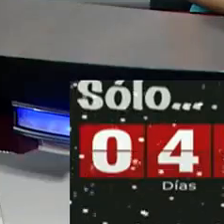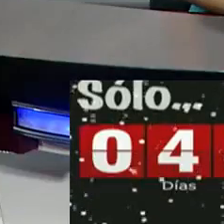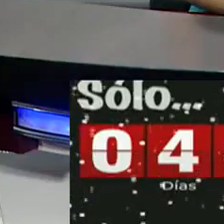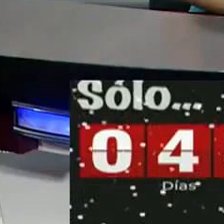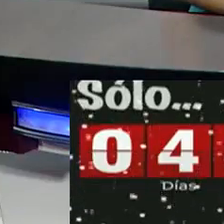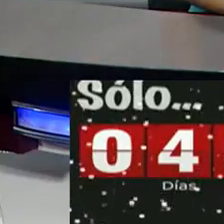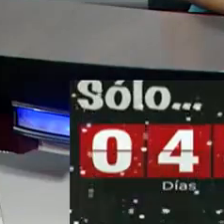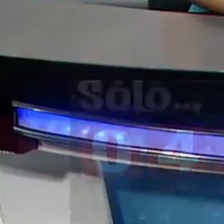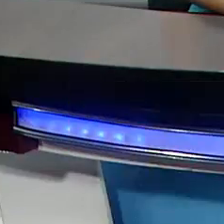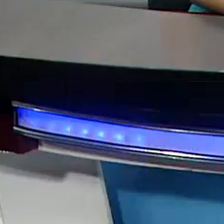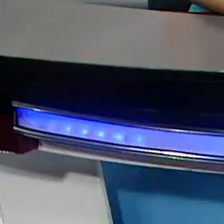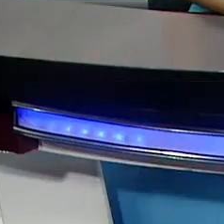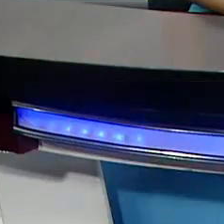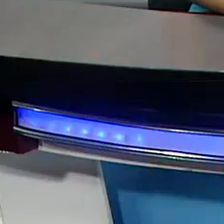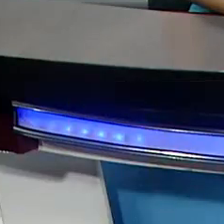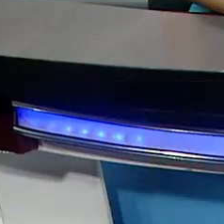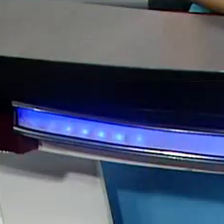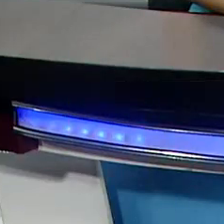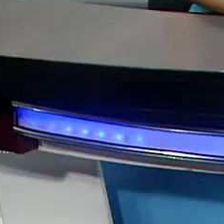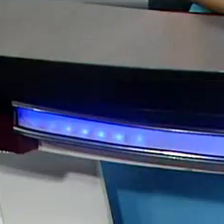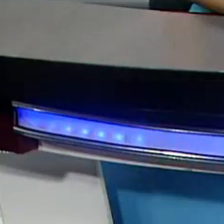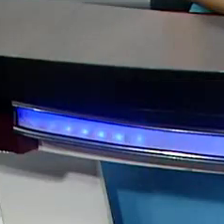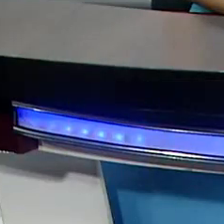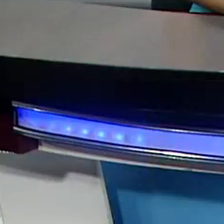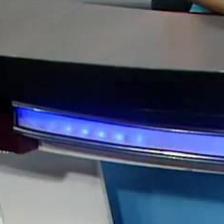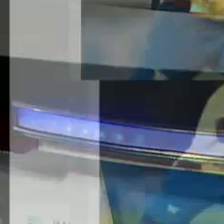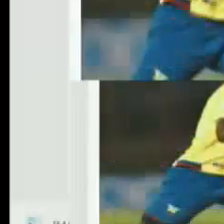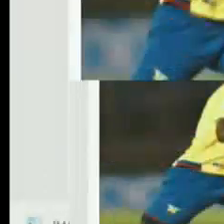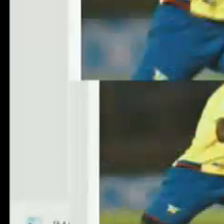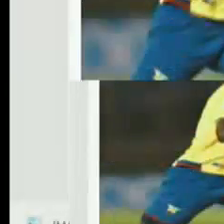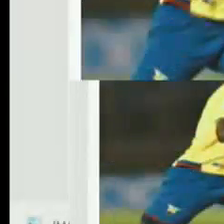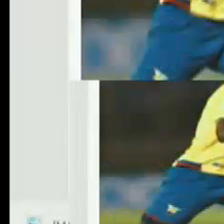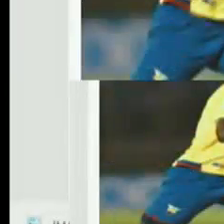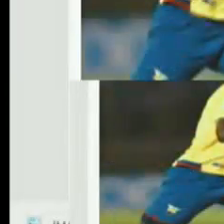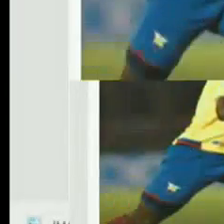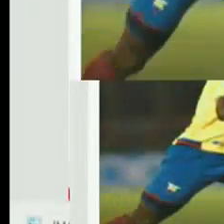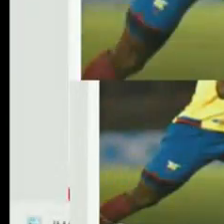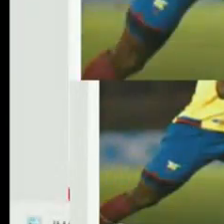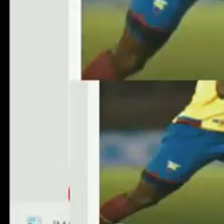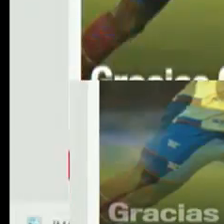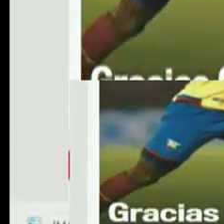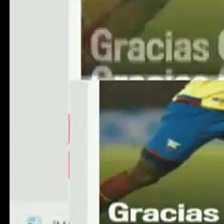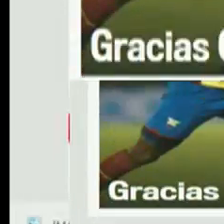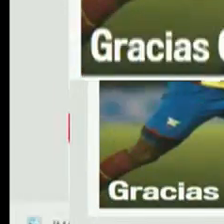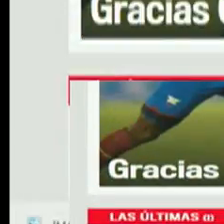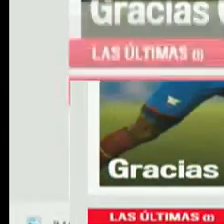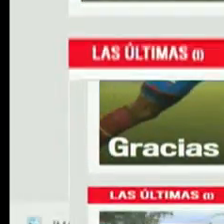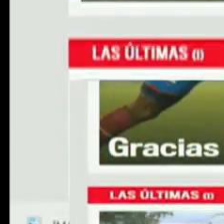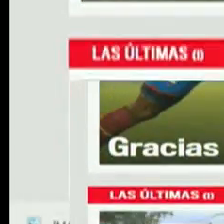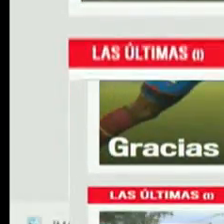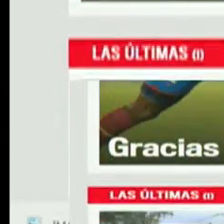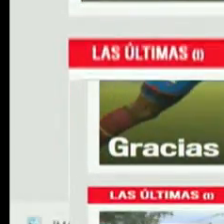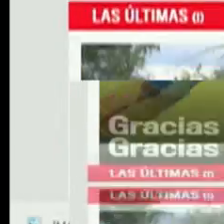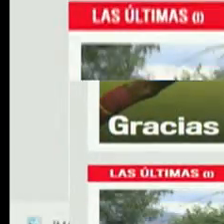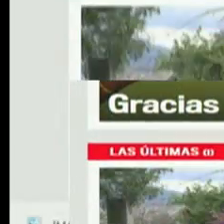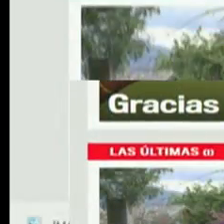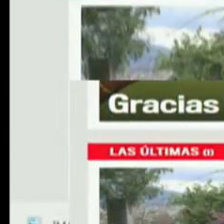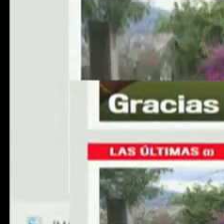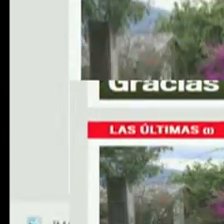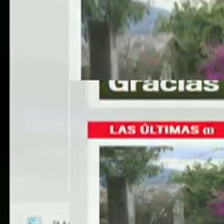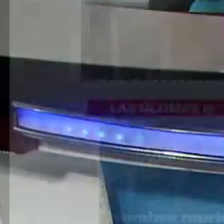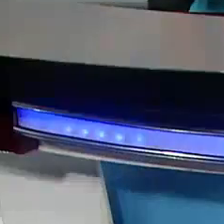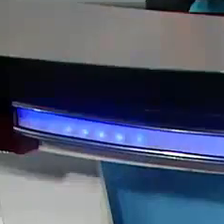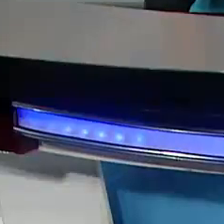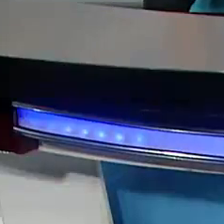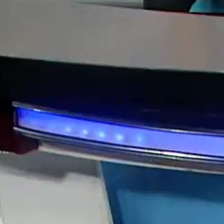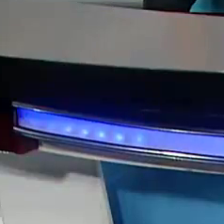olvidar. Últimas noticias del Diario de Quito. Pídalo a su voceador. Hemos concluido. Gracias, amigos televidentes, por la sintonía. Dios mediante,